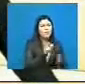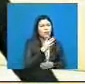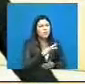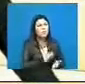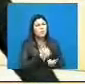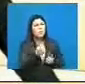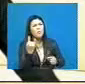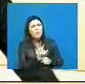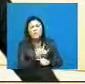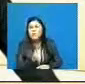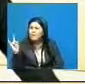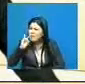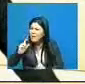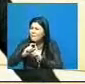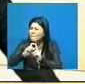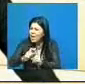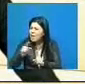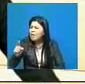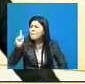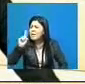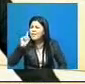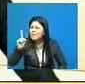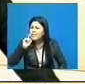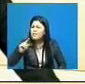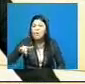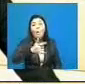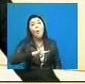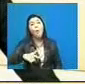que utilizó el término, engañamos al país.